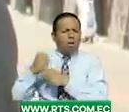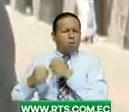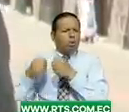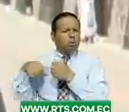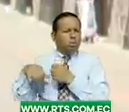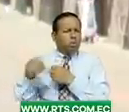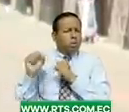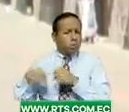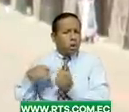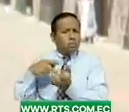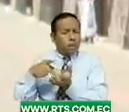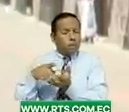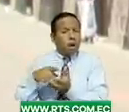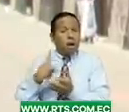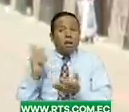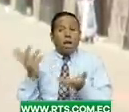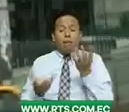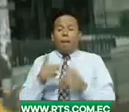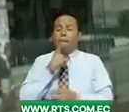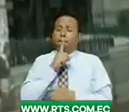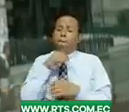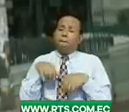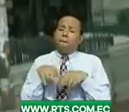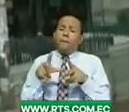Valeria Navarro.